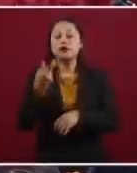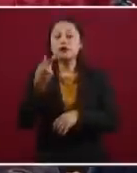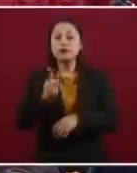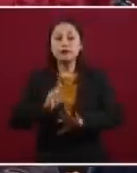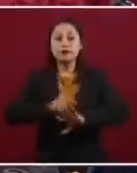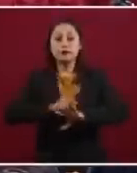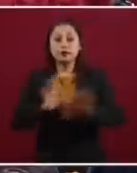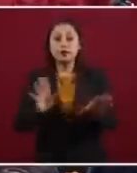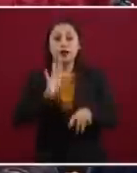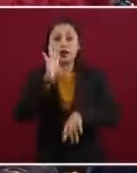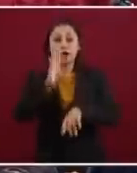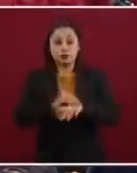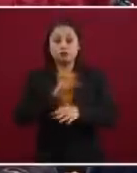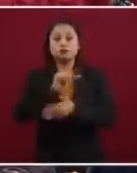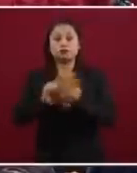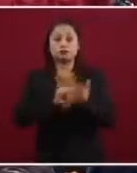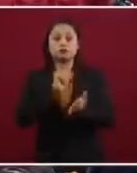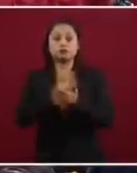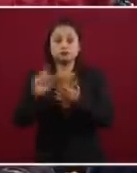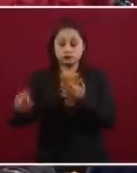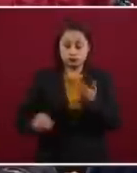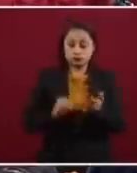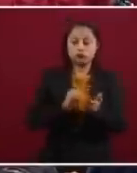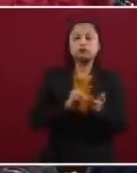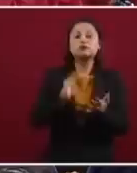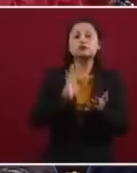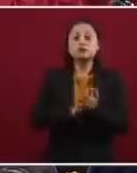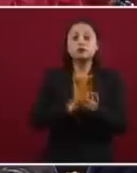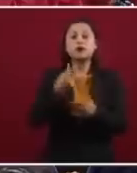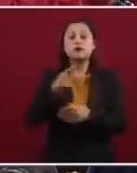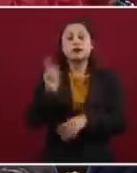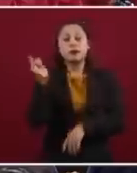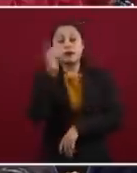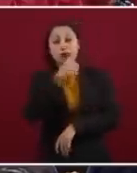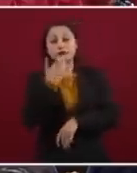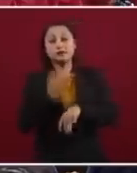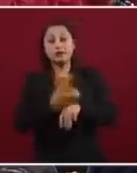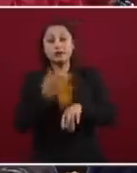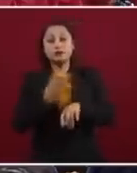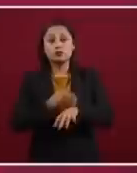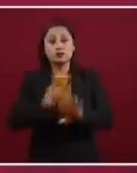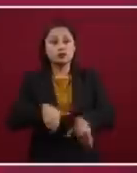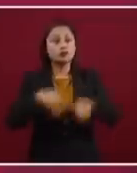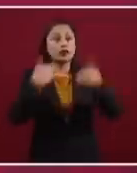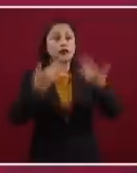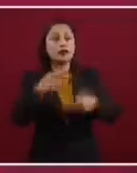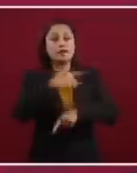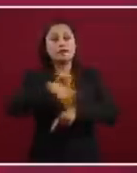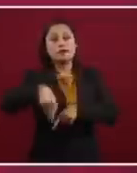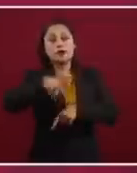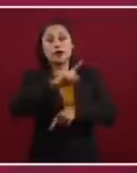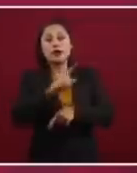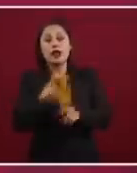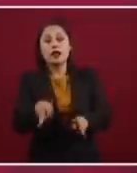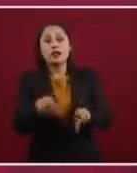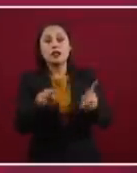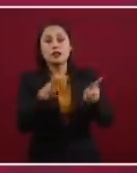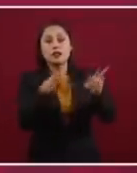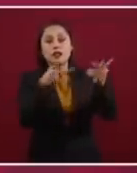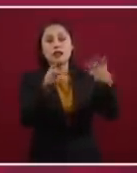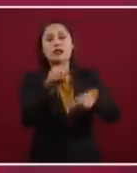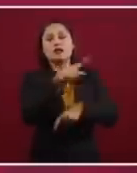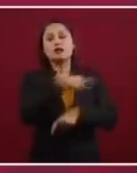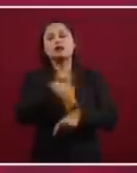fuera de la práctica de la medicina se propagó en eeuu contribuyendo a la epidemia que había sido inicialmente